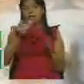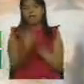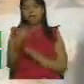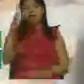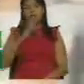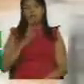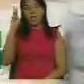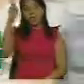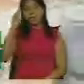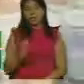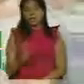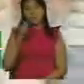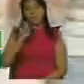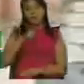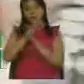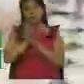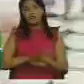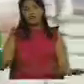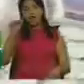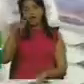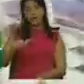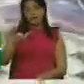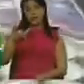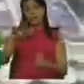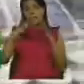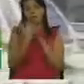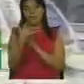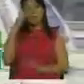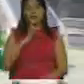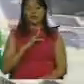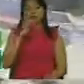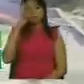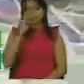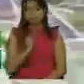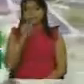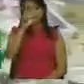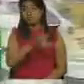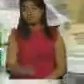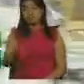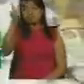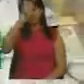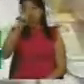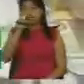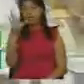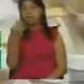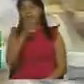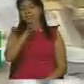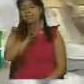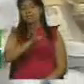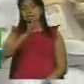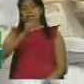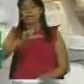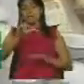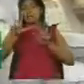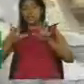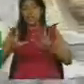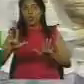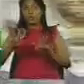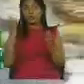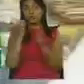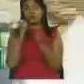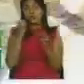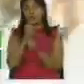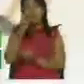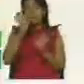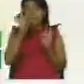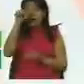Bolívar en Petare. Y así como estamos desplegados aquí en el barrio Bolívar en Petare, estamos a nivel nacional en 338 operativos. Aquí en